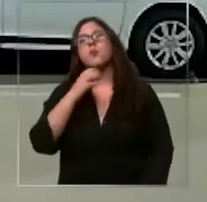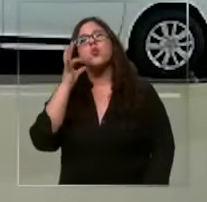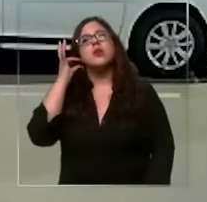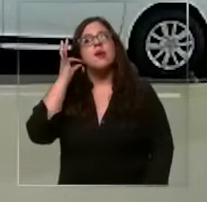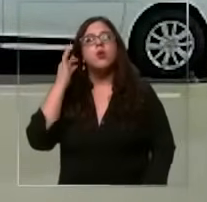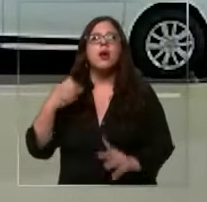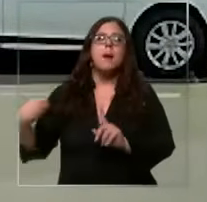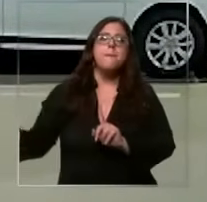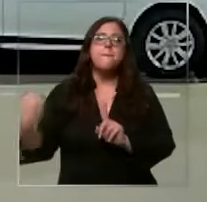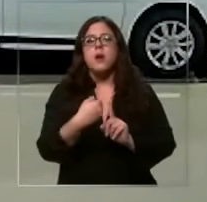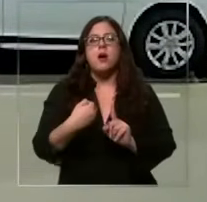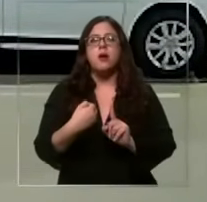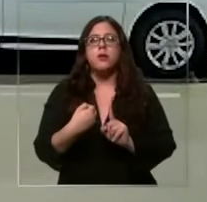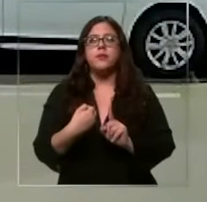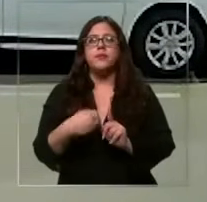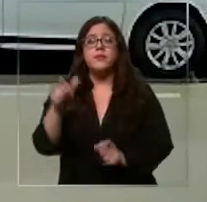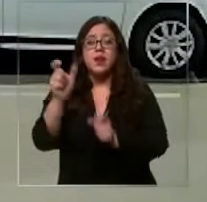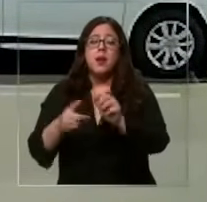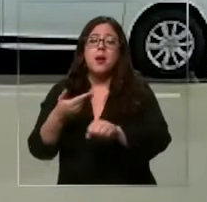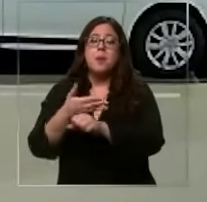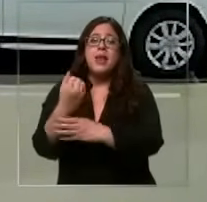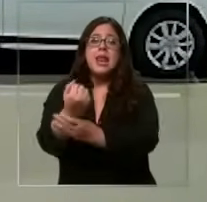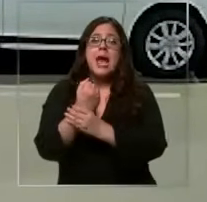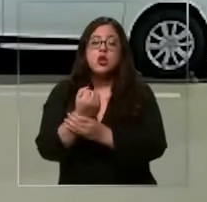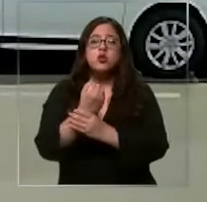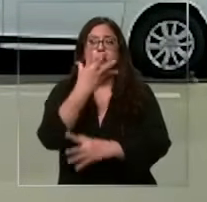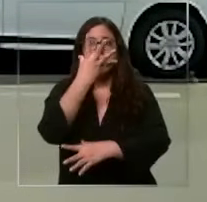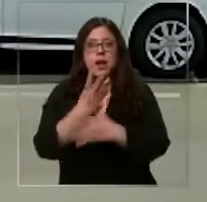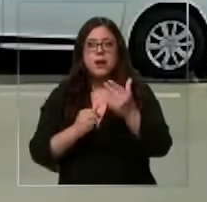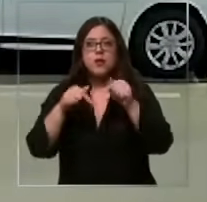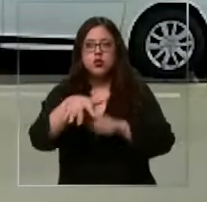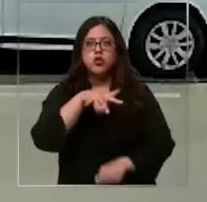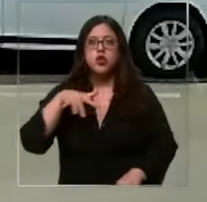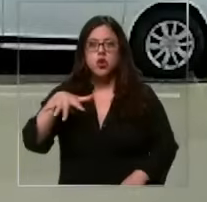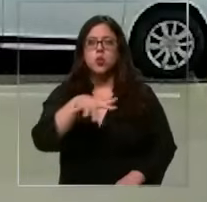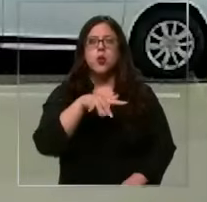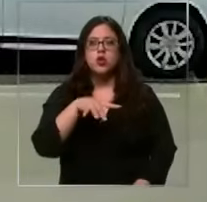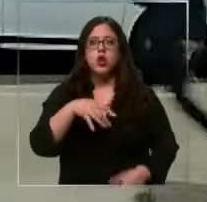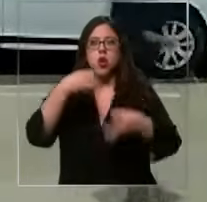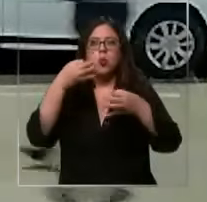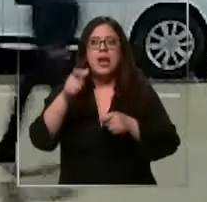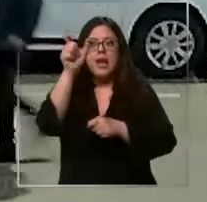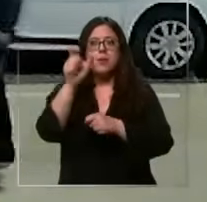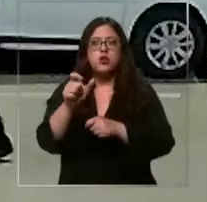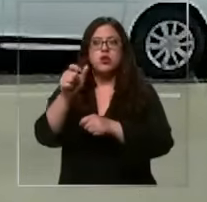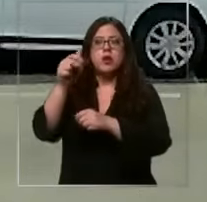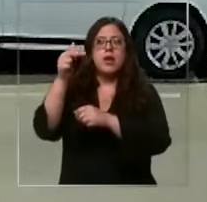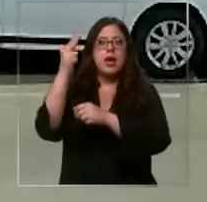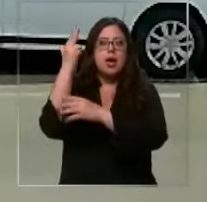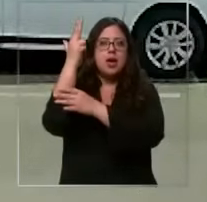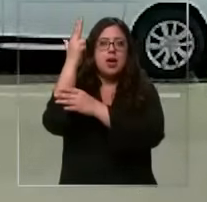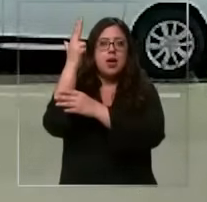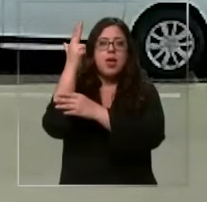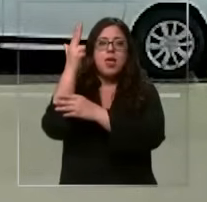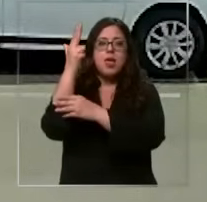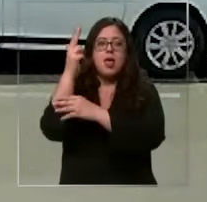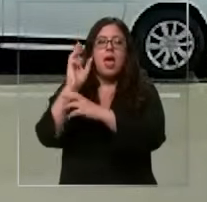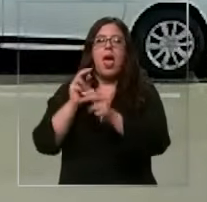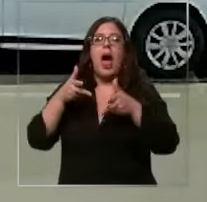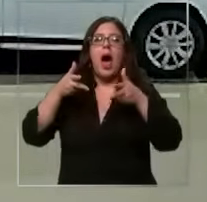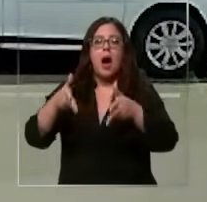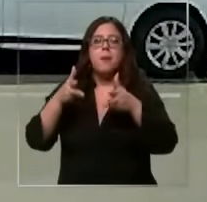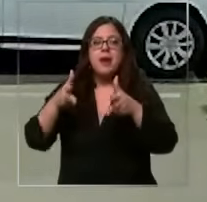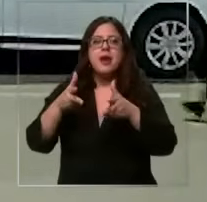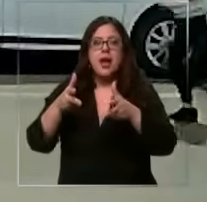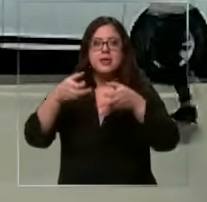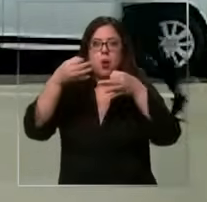que fue agredida. Los residentes piden ayuda para acabar con esta situación, más cuando el pistolero incluso hizo sus advertencias